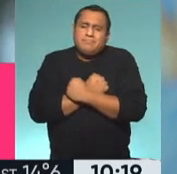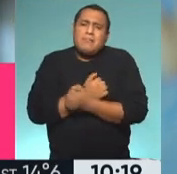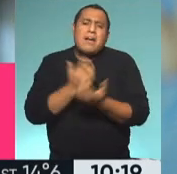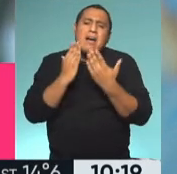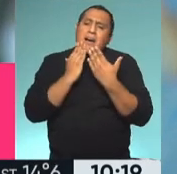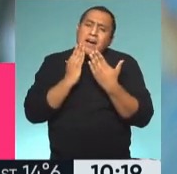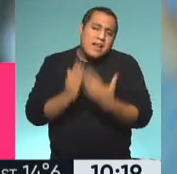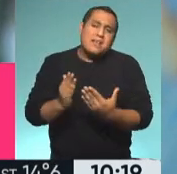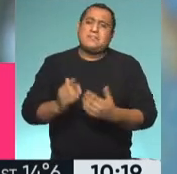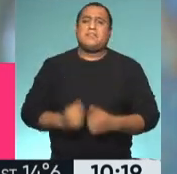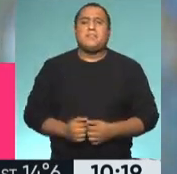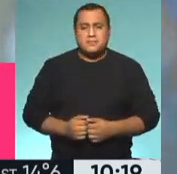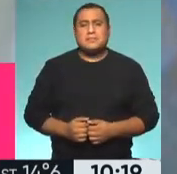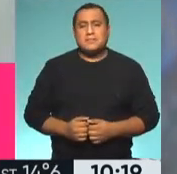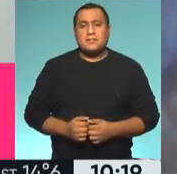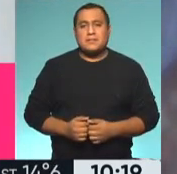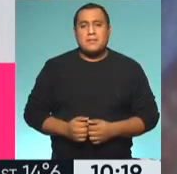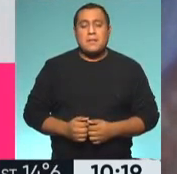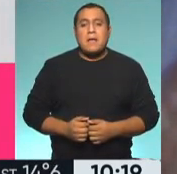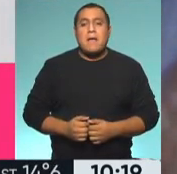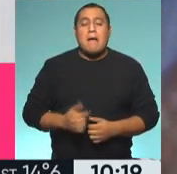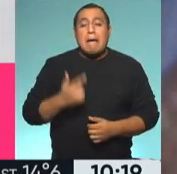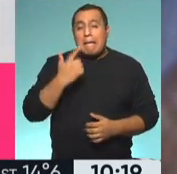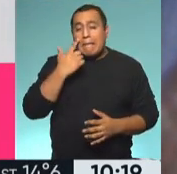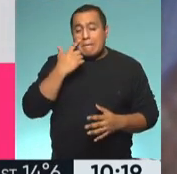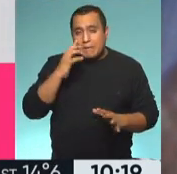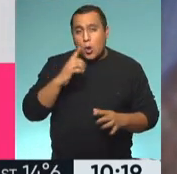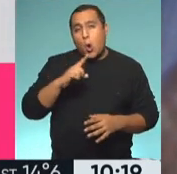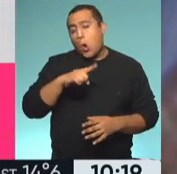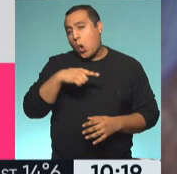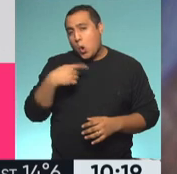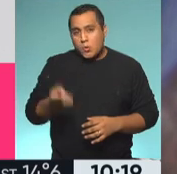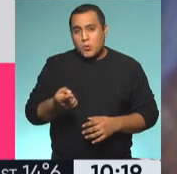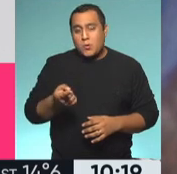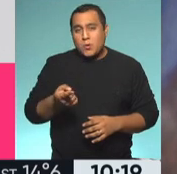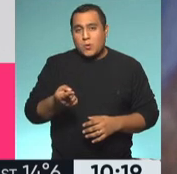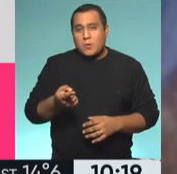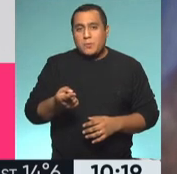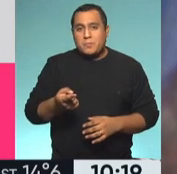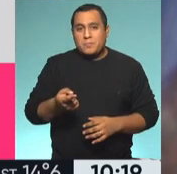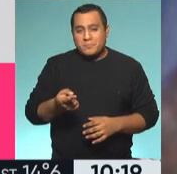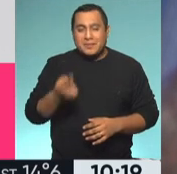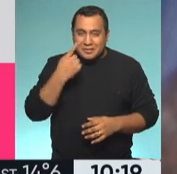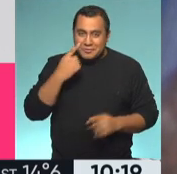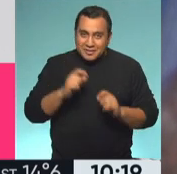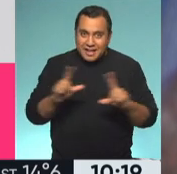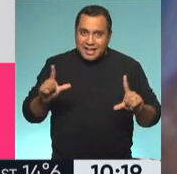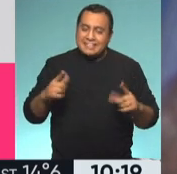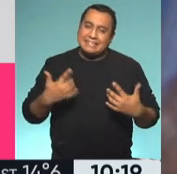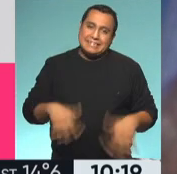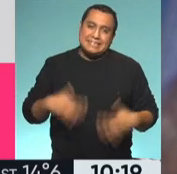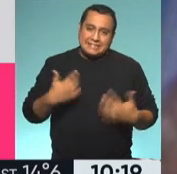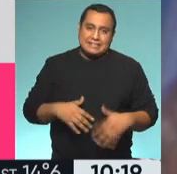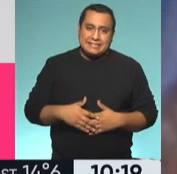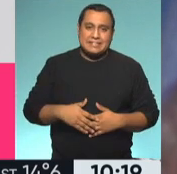Gracias. Vamos a ver ahora otro, nuestro querido